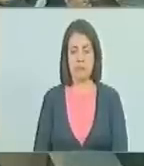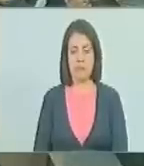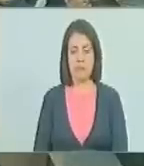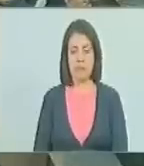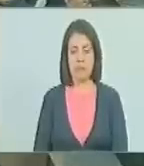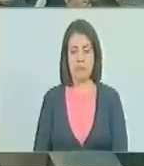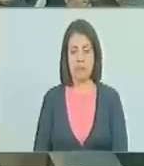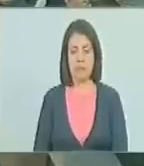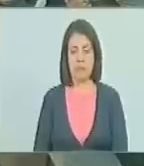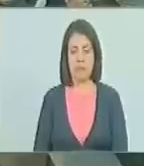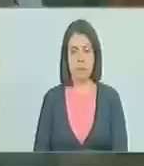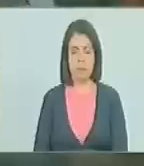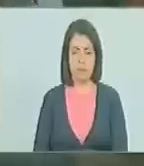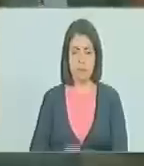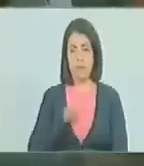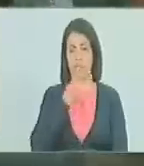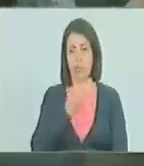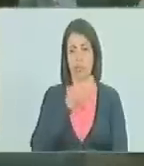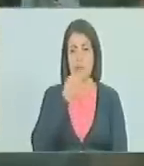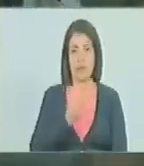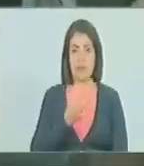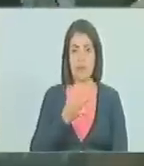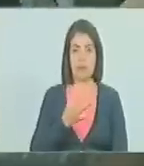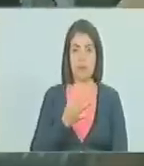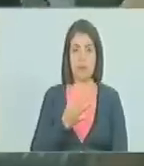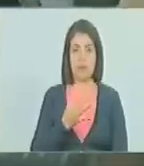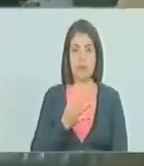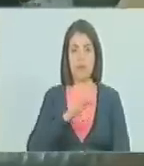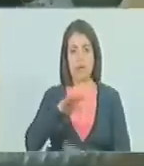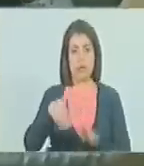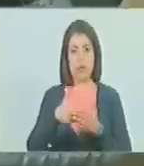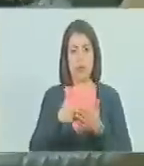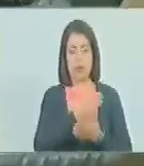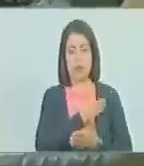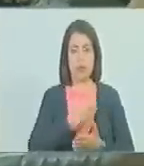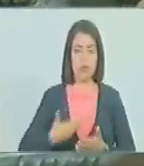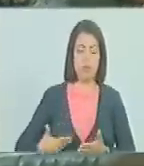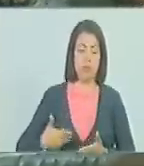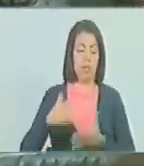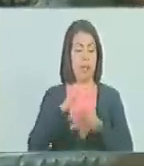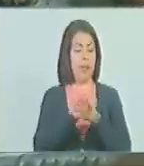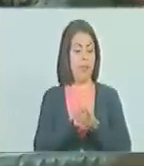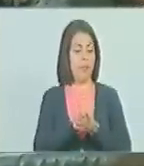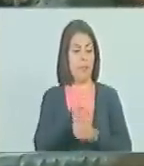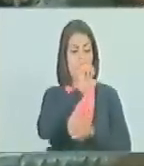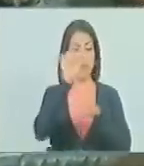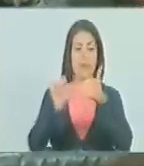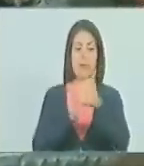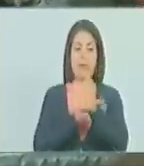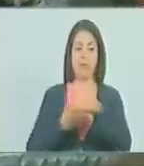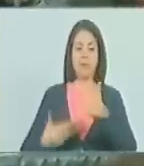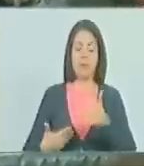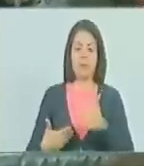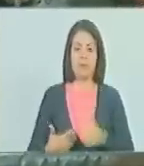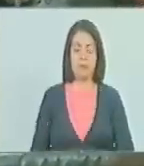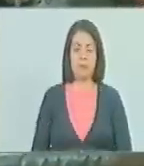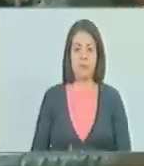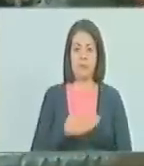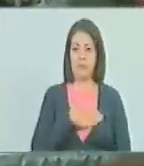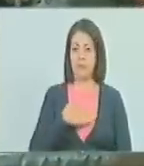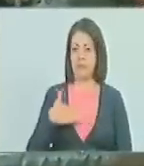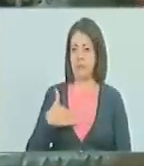Sí, buenas tardes, compañero presidente, compañero vicepresidente,